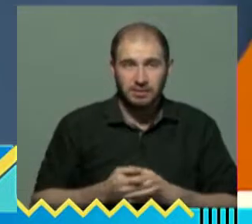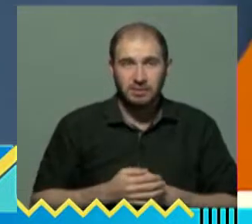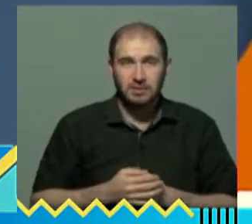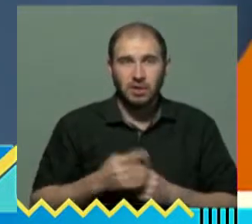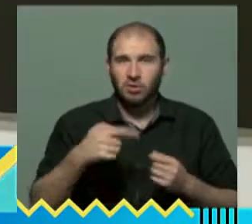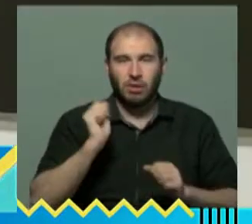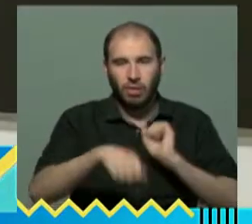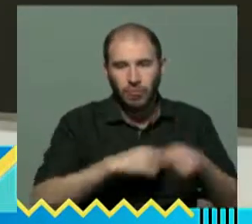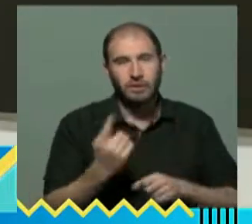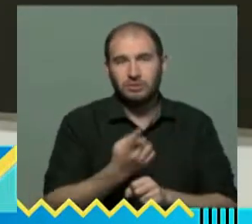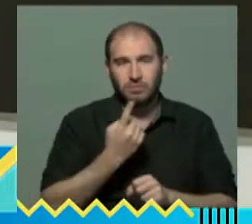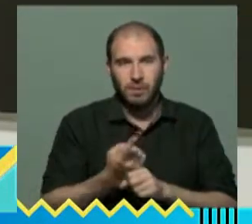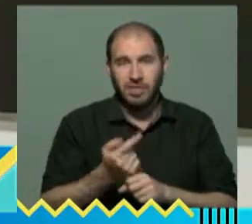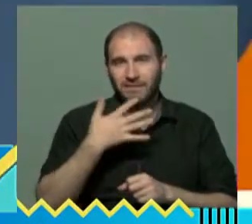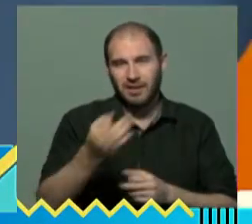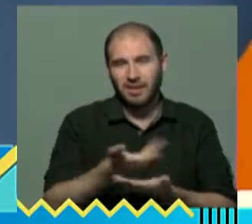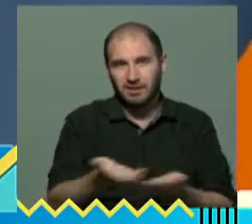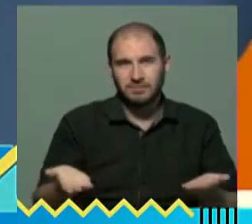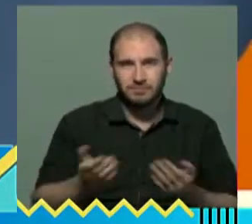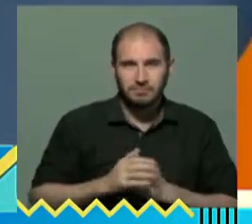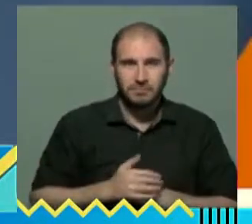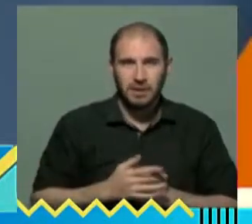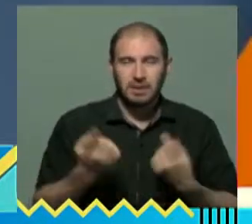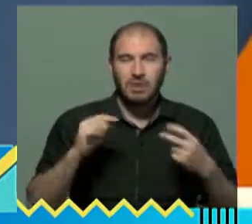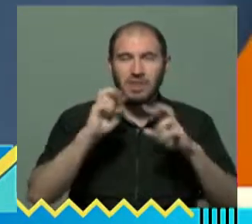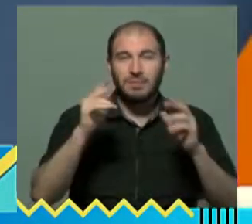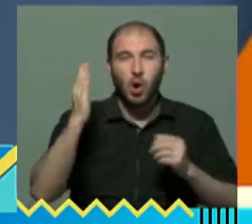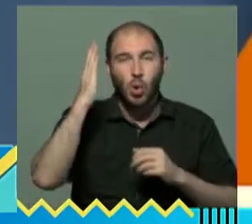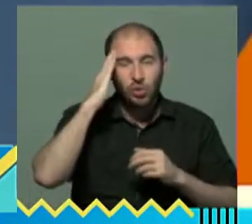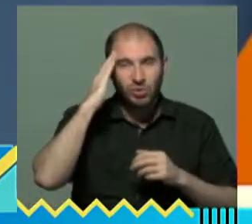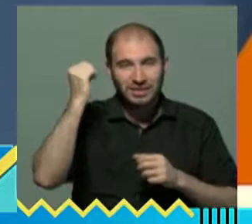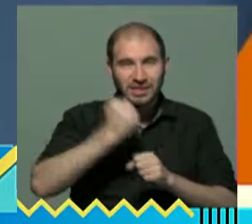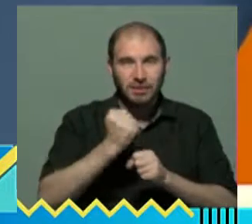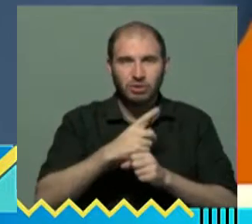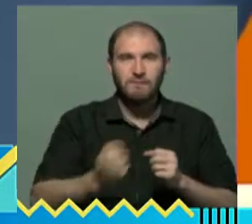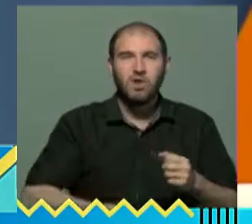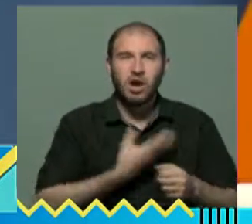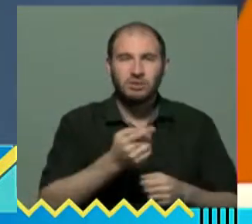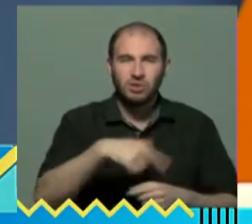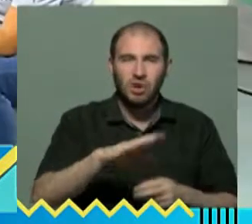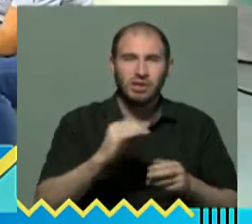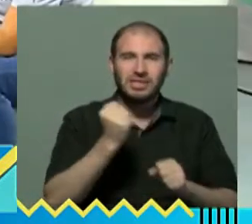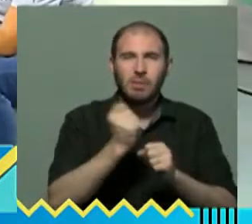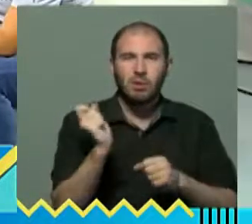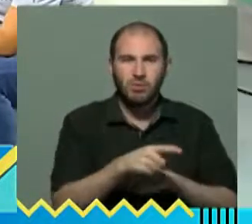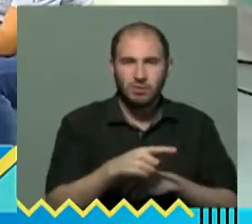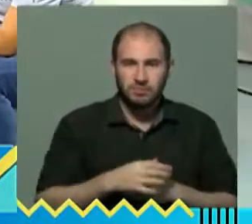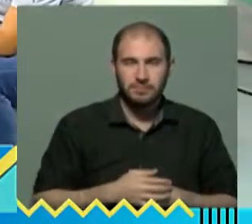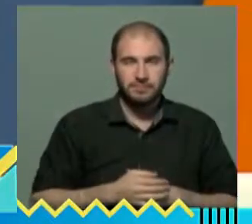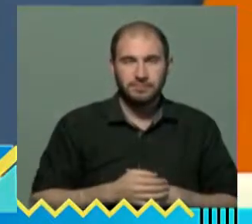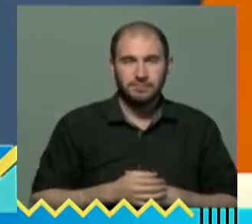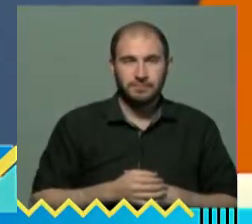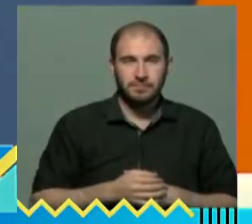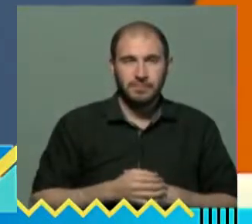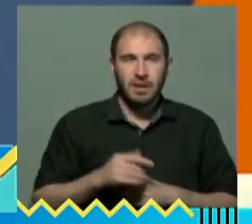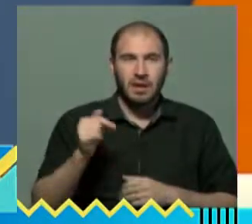disentir en todo, o sea, hay una realidad en todo esto. Pero el tema de la cultura de trabajo, el tema de la vocación de los chicos, el tema del oficio de los chicos es clave.